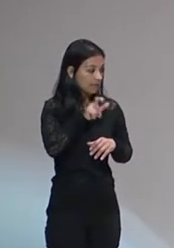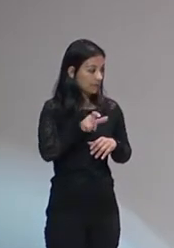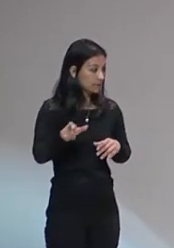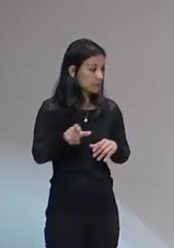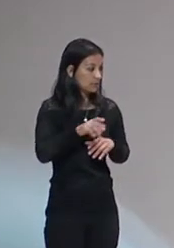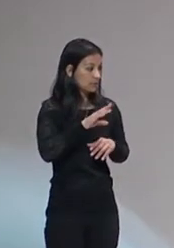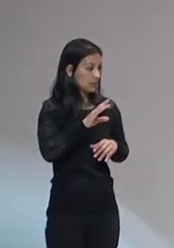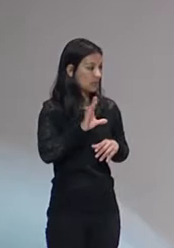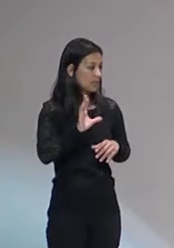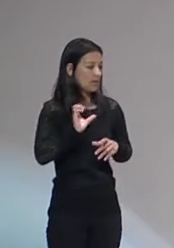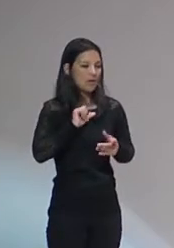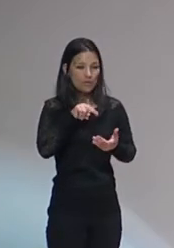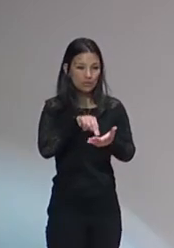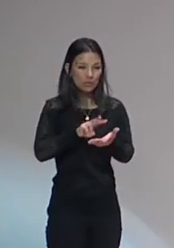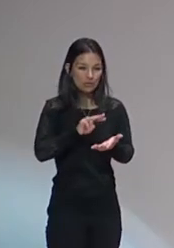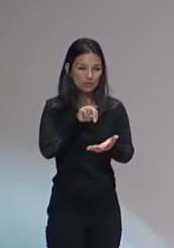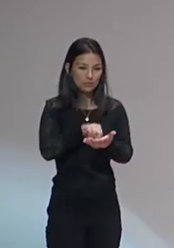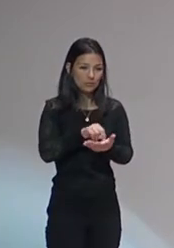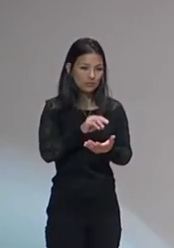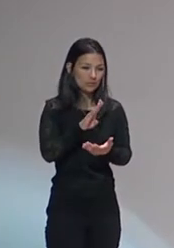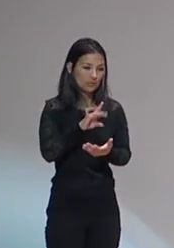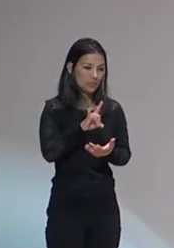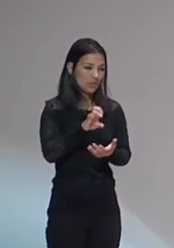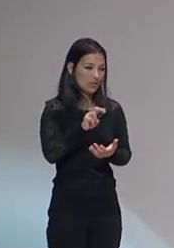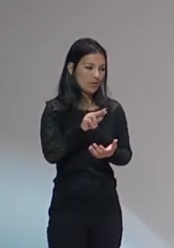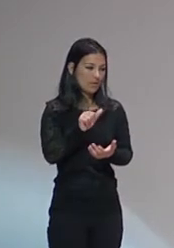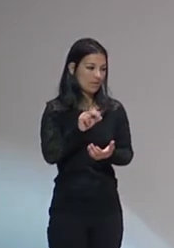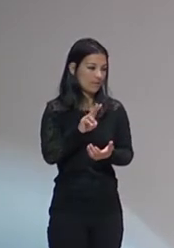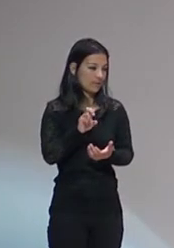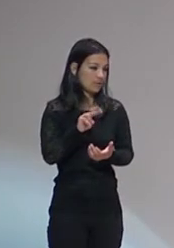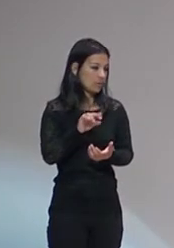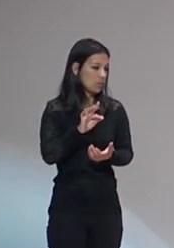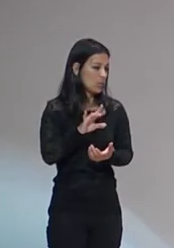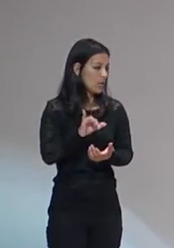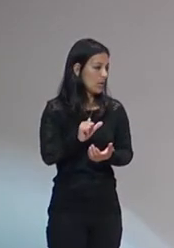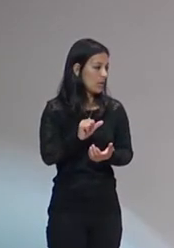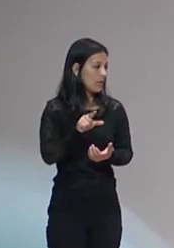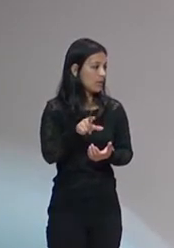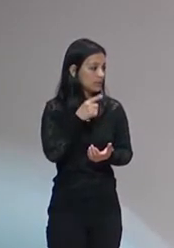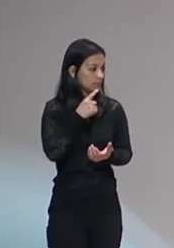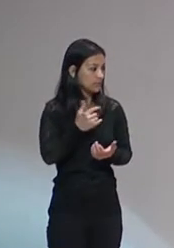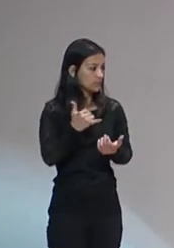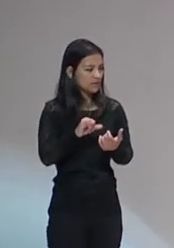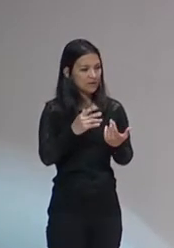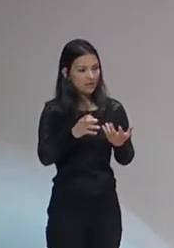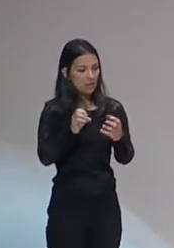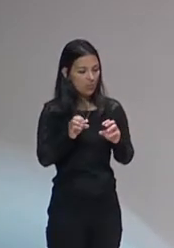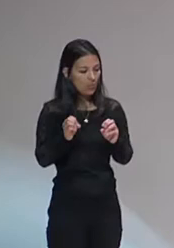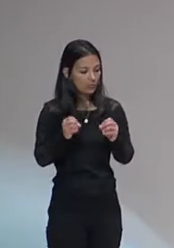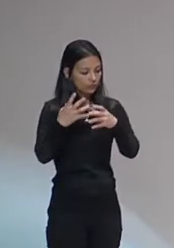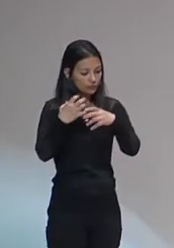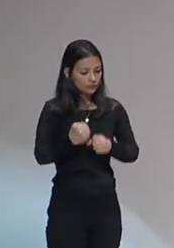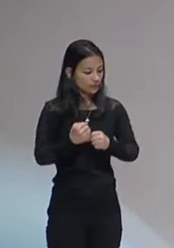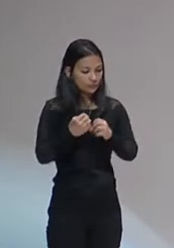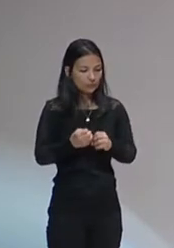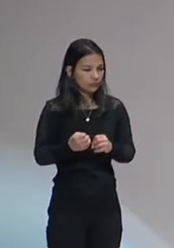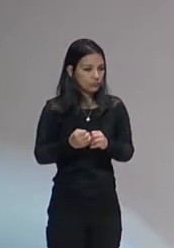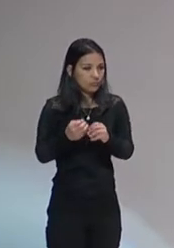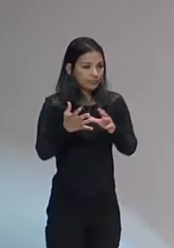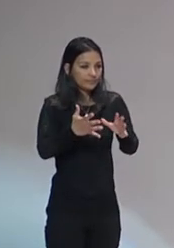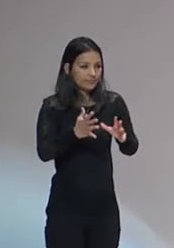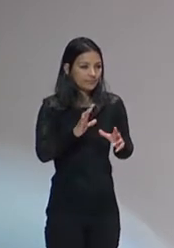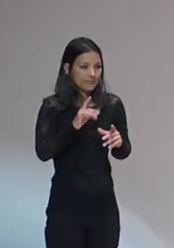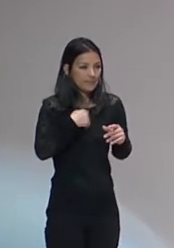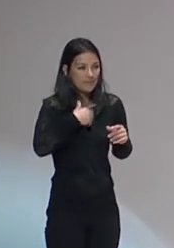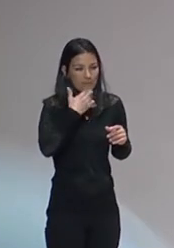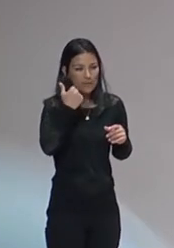Buenaventura precisamente lo está tocando, es descolonizar, ¿cierto? Y pensar en un